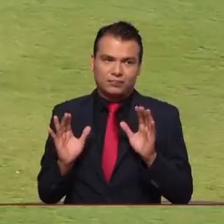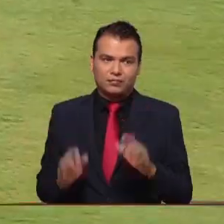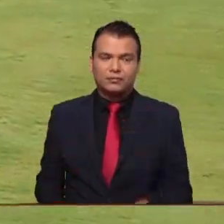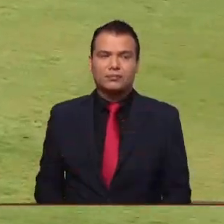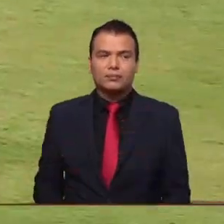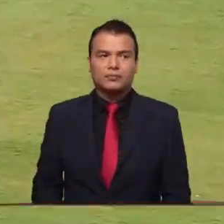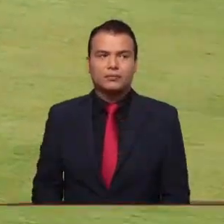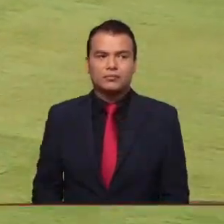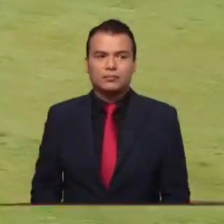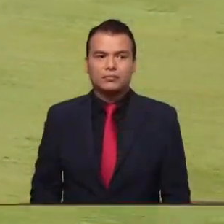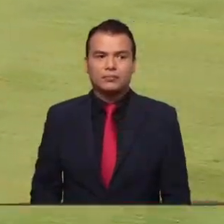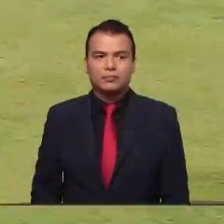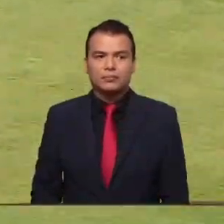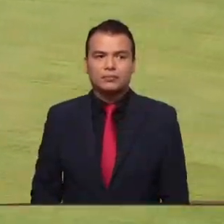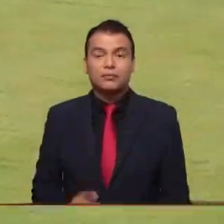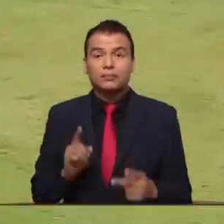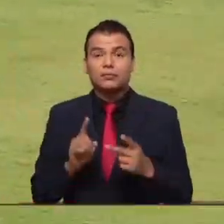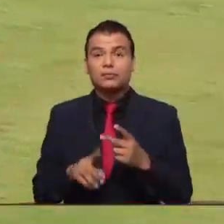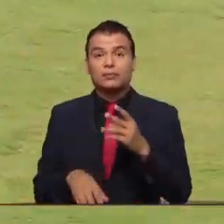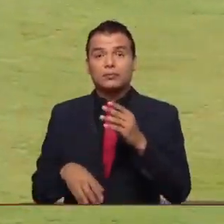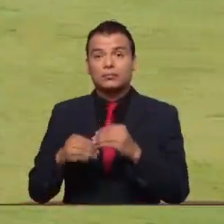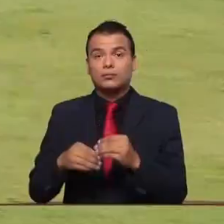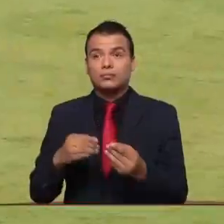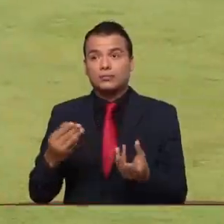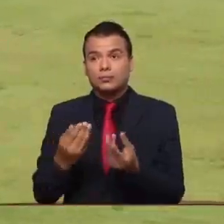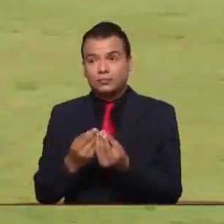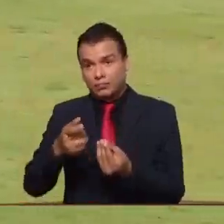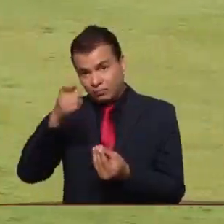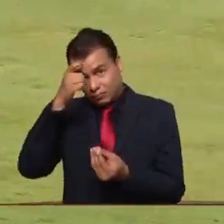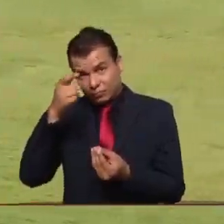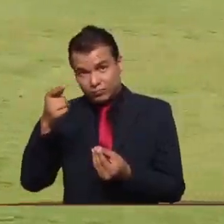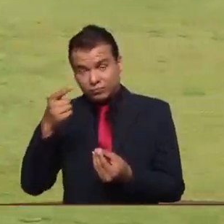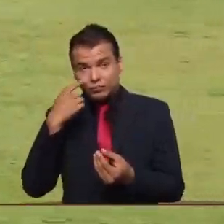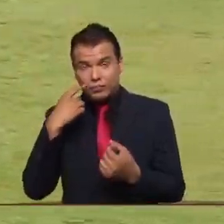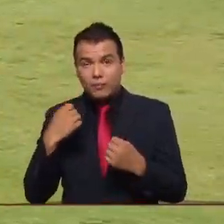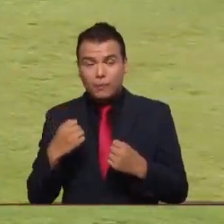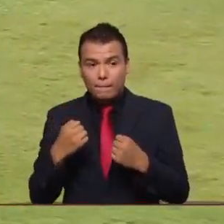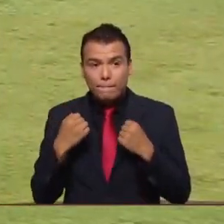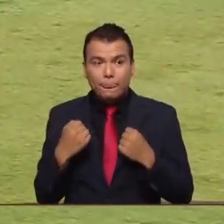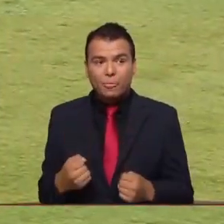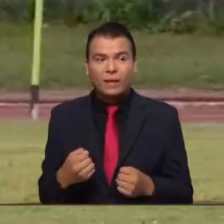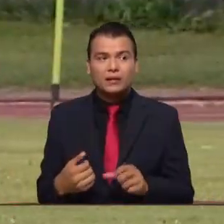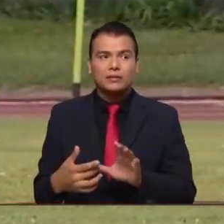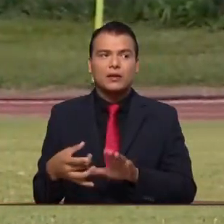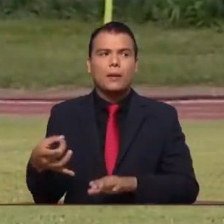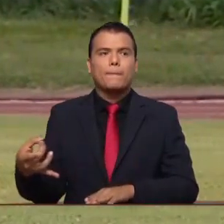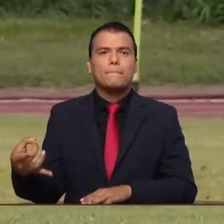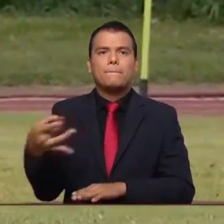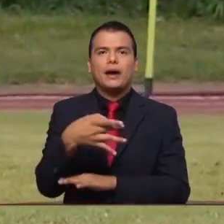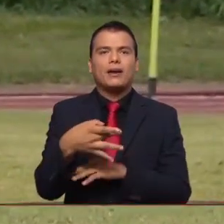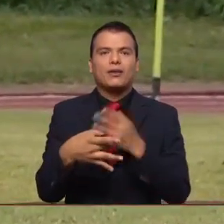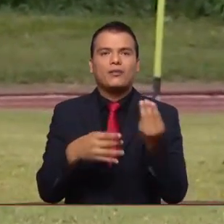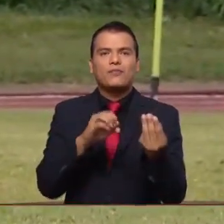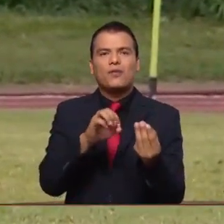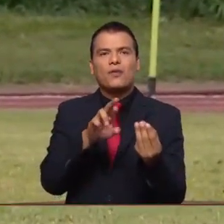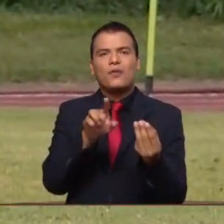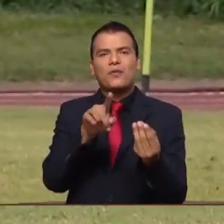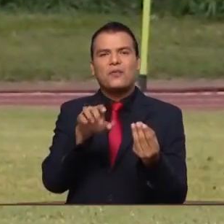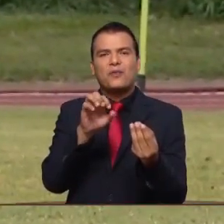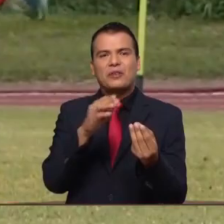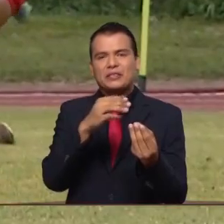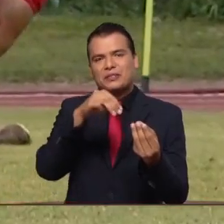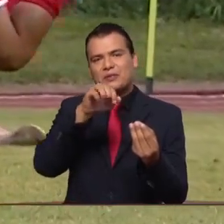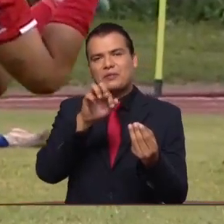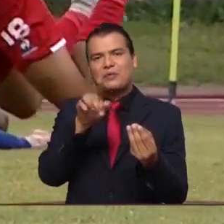a jugar. Por su parte, las Escarlatas dejaron en el camino a las jugadoras de Orso Marzo luego de una contundente goleada